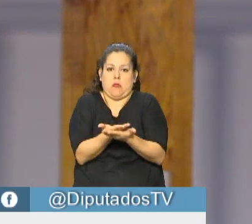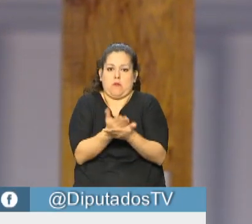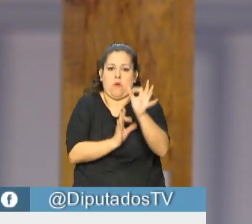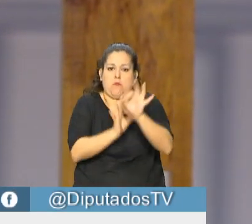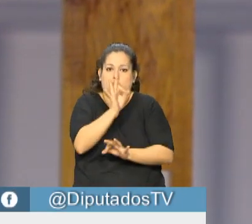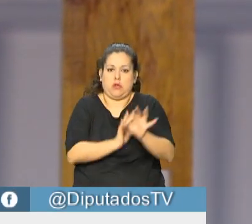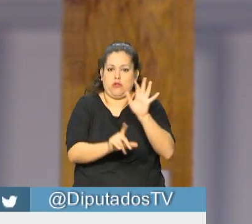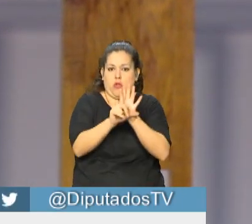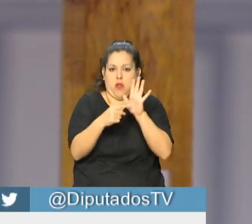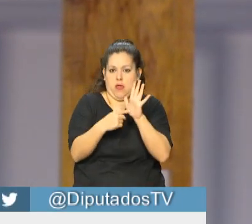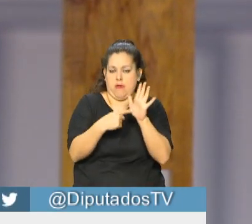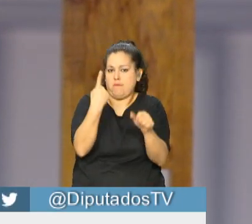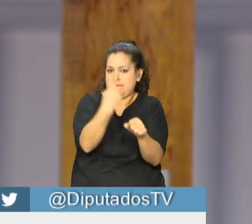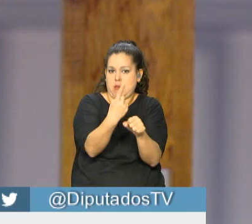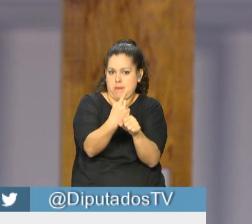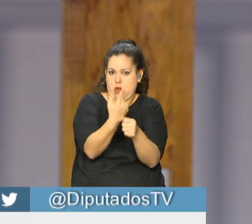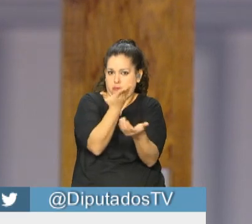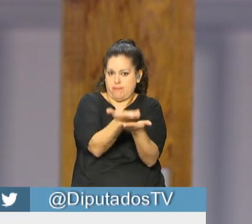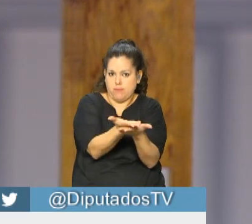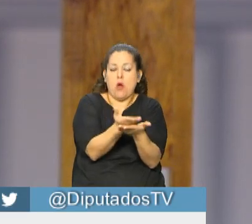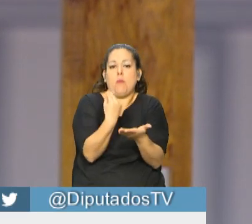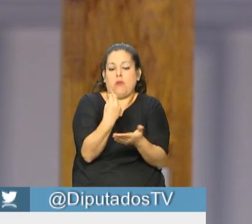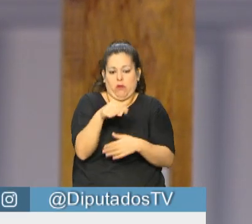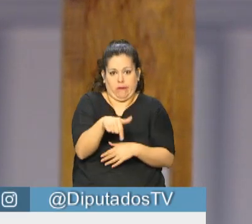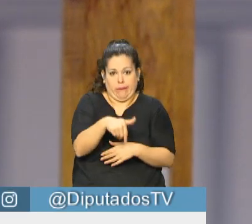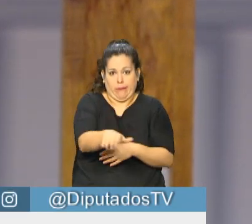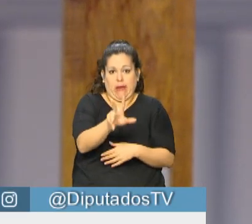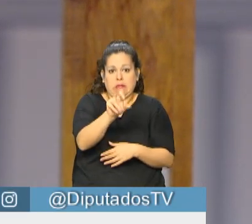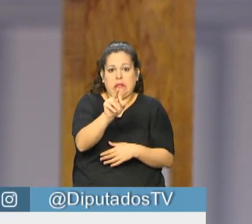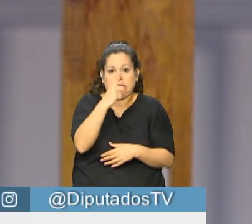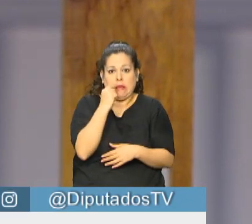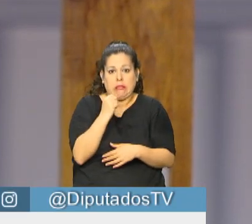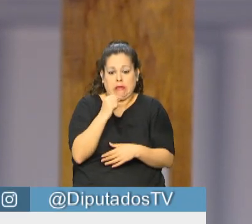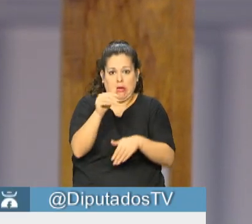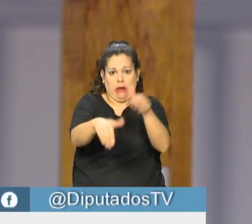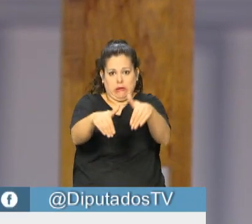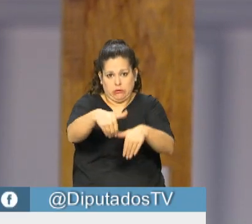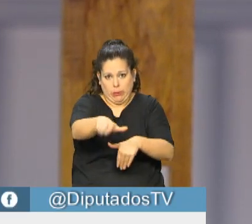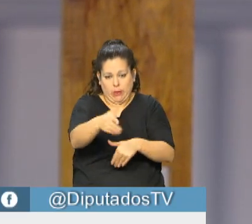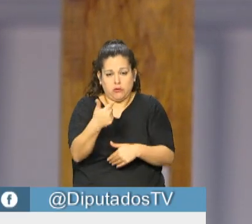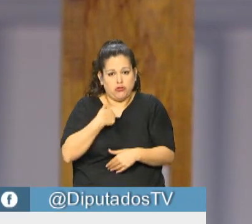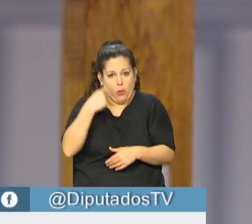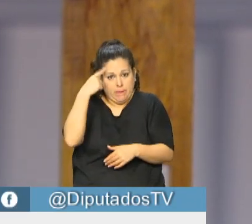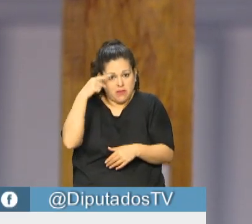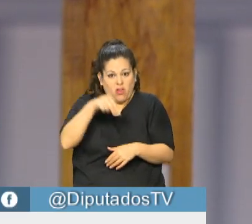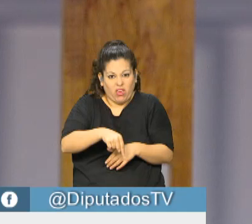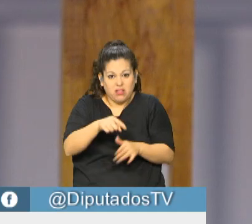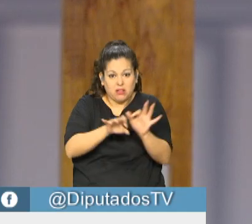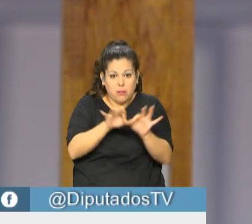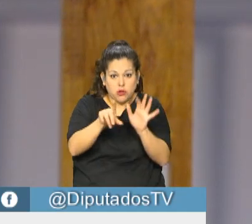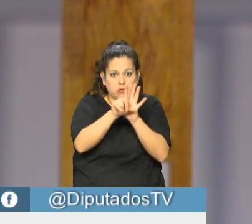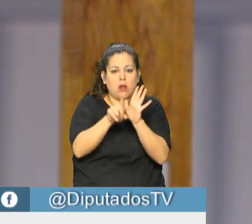porque lo limitan ahora faltando 30 días para las elecciones. Yo creo que este proyecto hay que tratarlo después de las